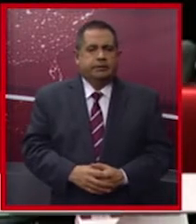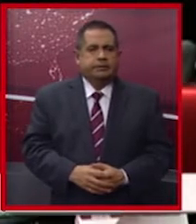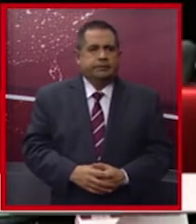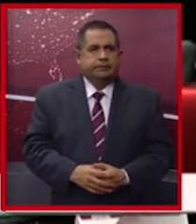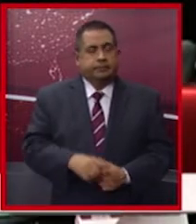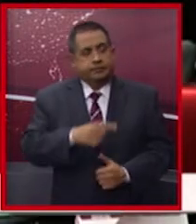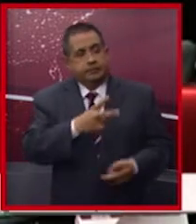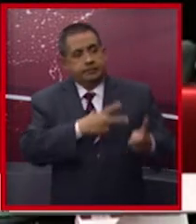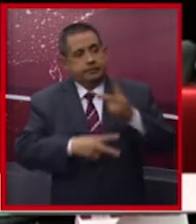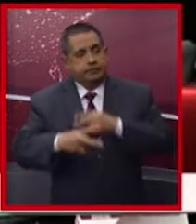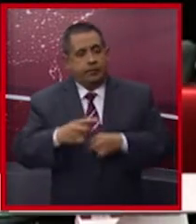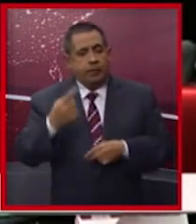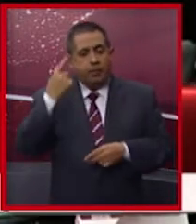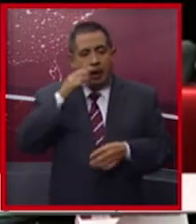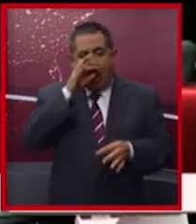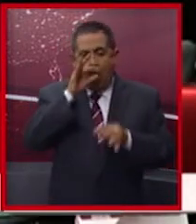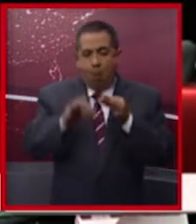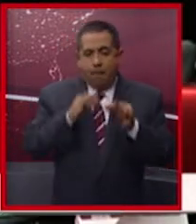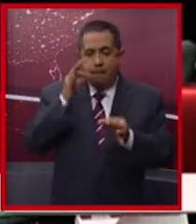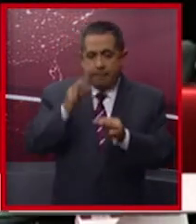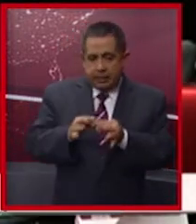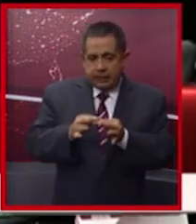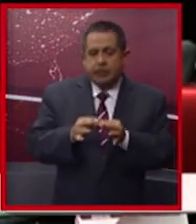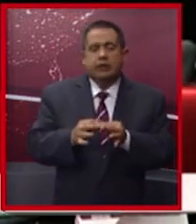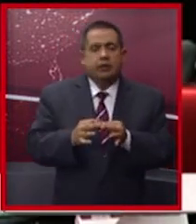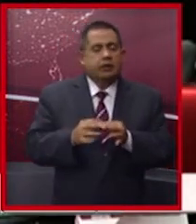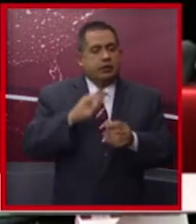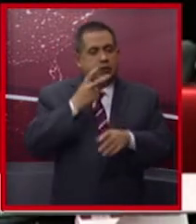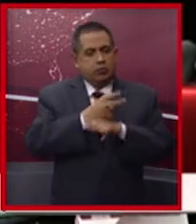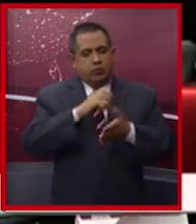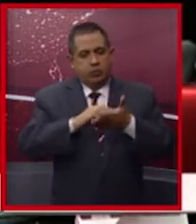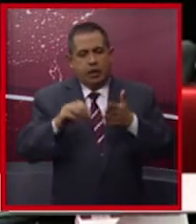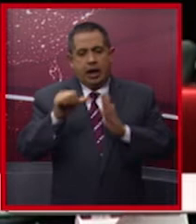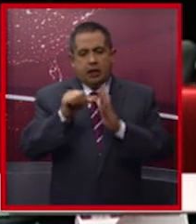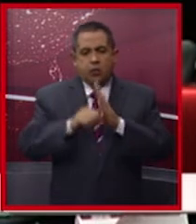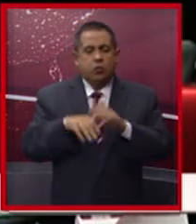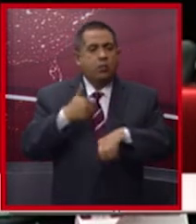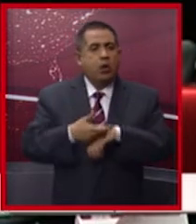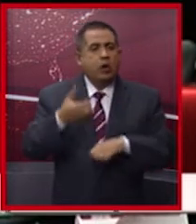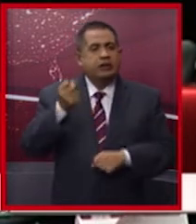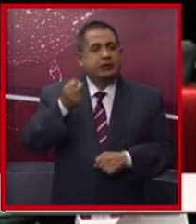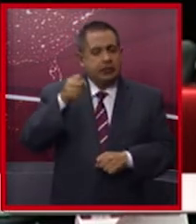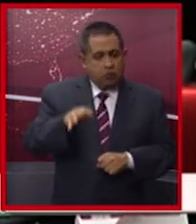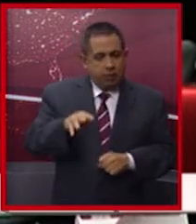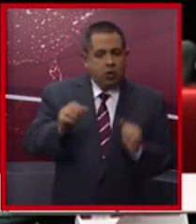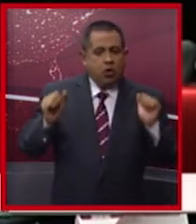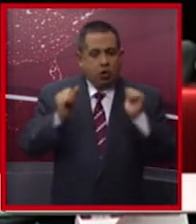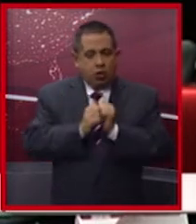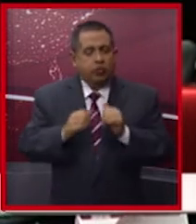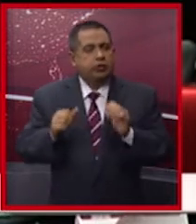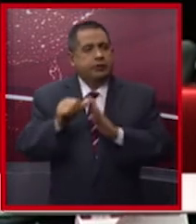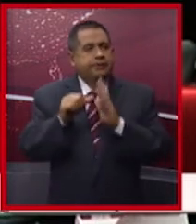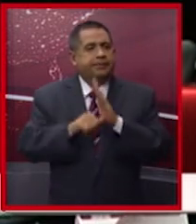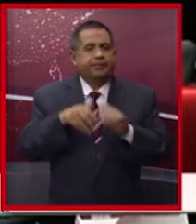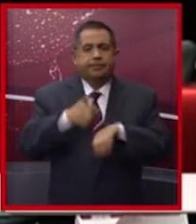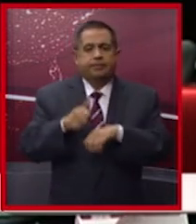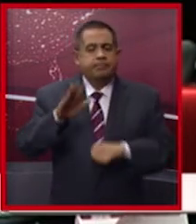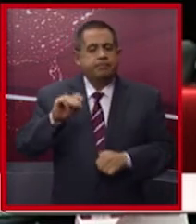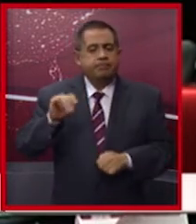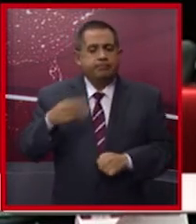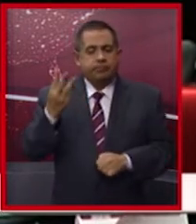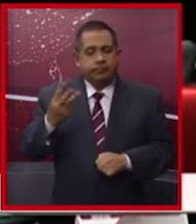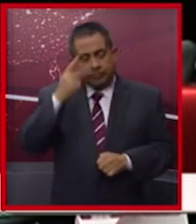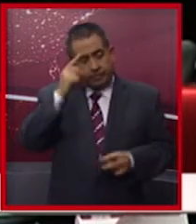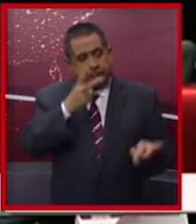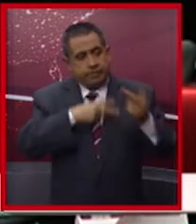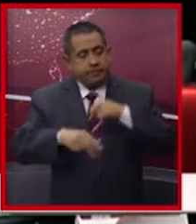Asiste usted en cumplimiento a la obligación derivada del segundo párrafo del artículo 69 y de conformidad con el artículo 93,